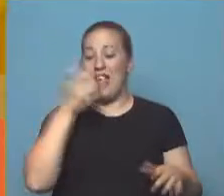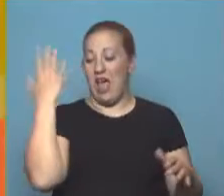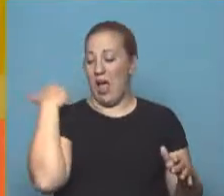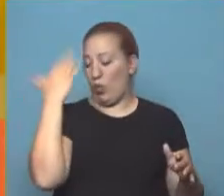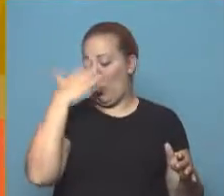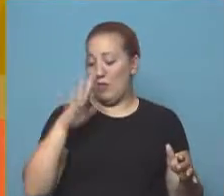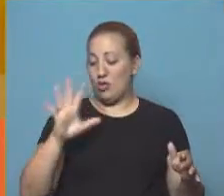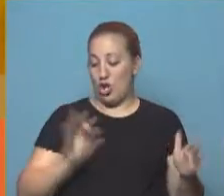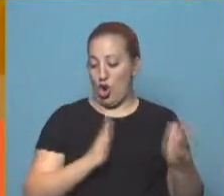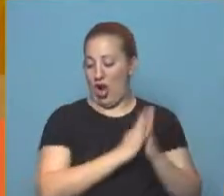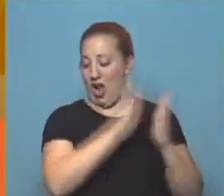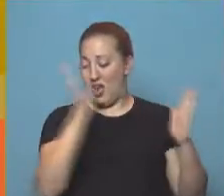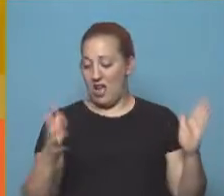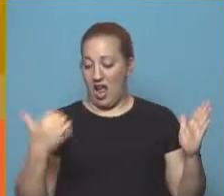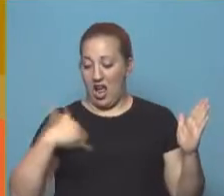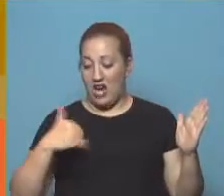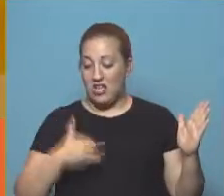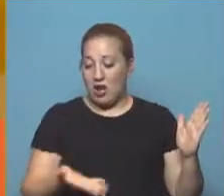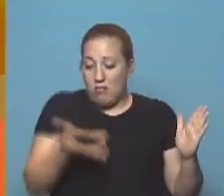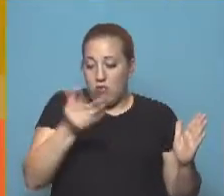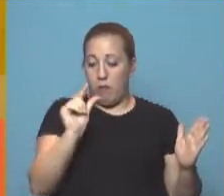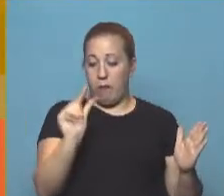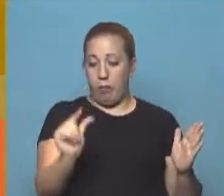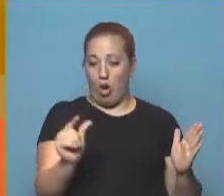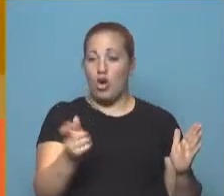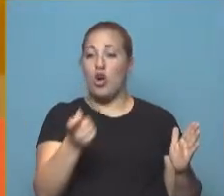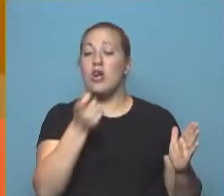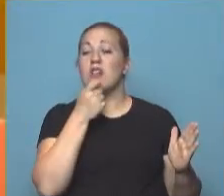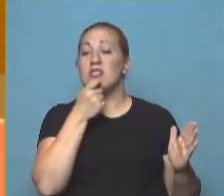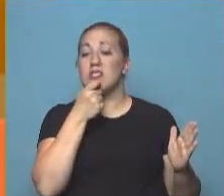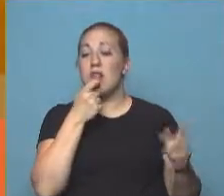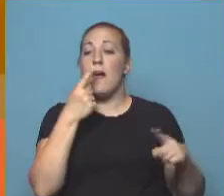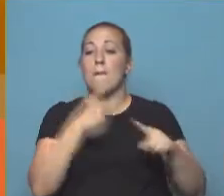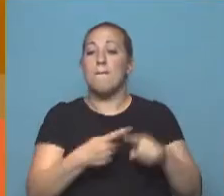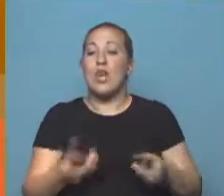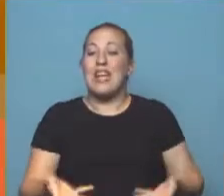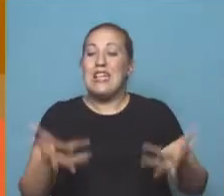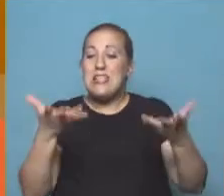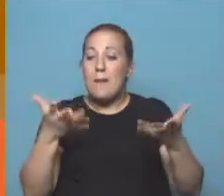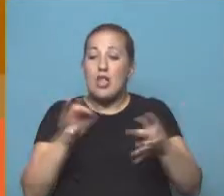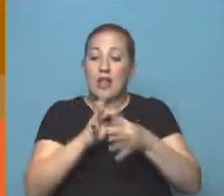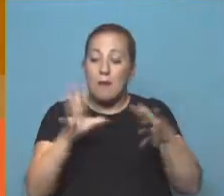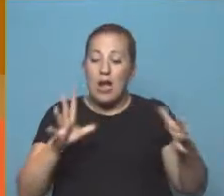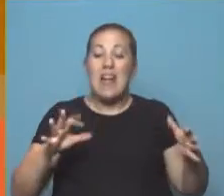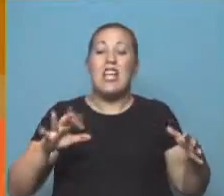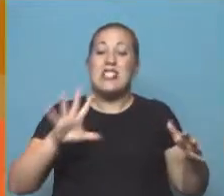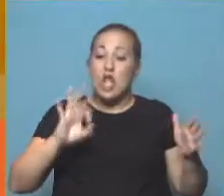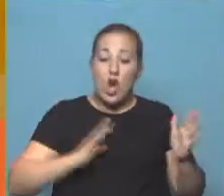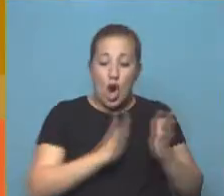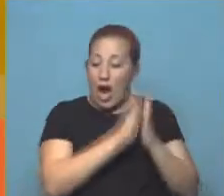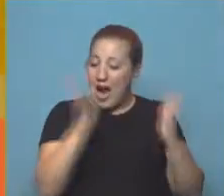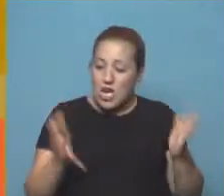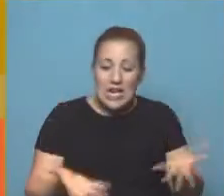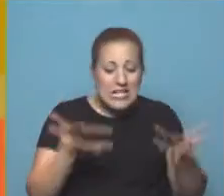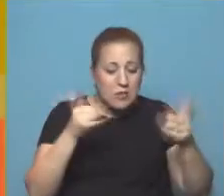serie, Argentina creció absolutamente poco. Y si lo ajusta por crecimiento demográfico, Argentina no creció en los últimos 5 años. Y el crecimiento